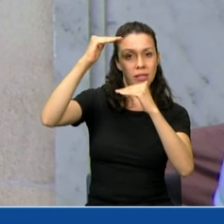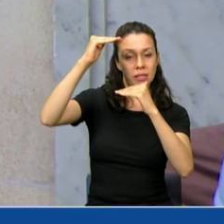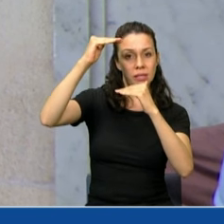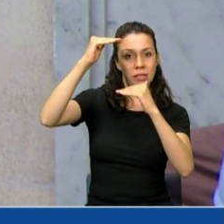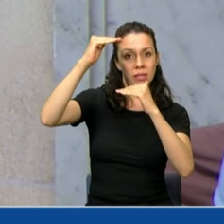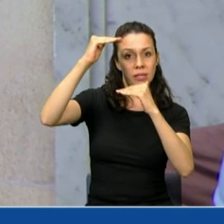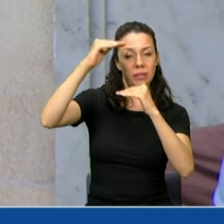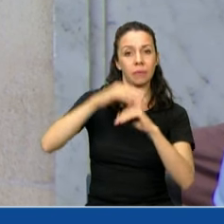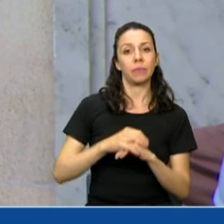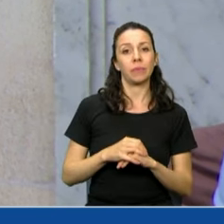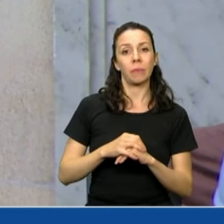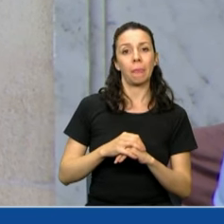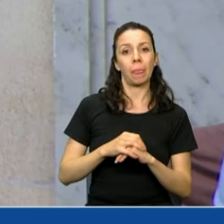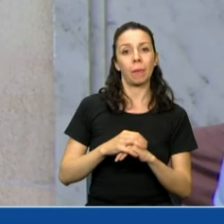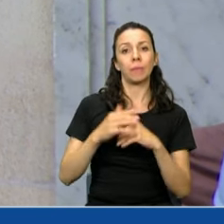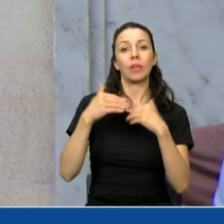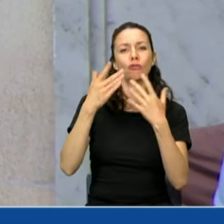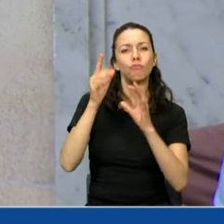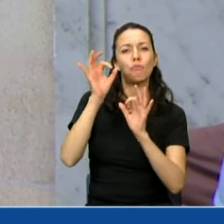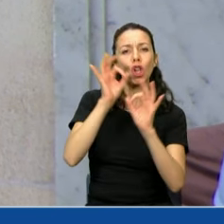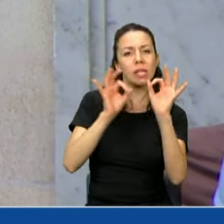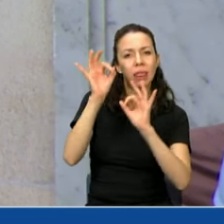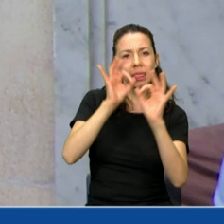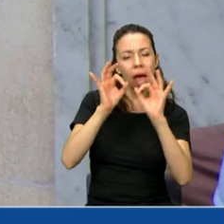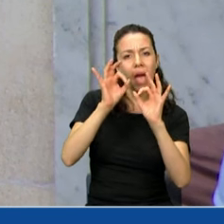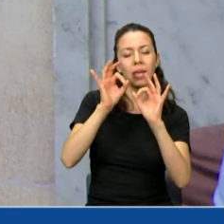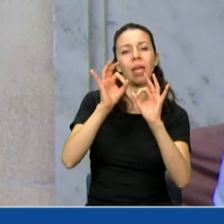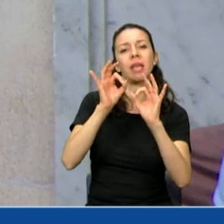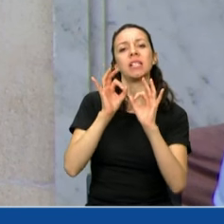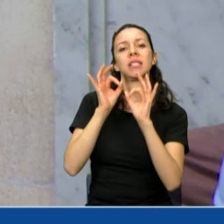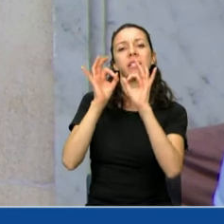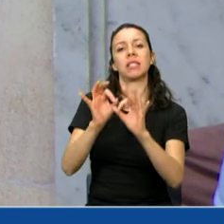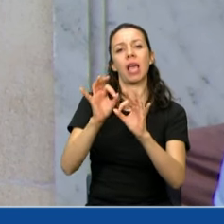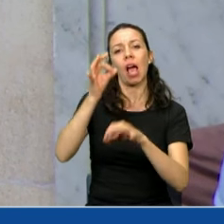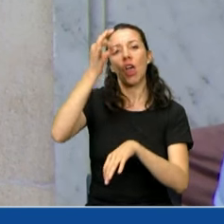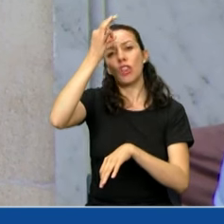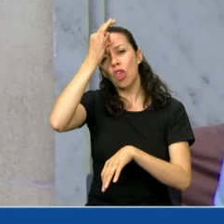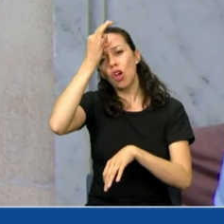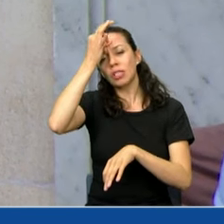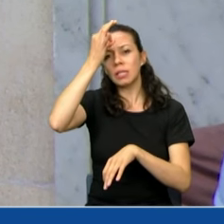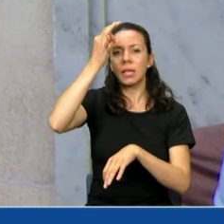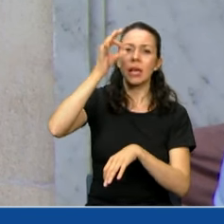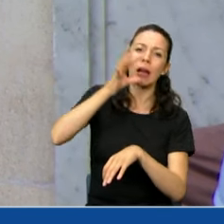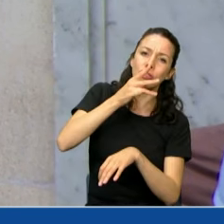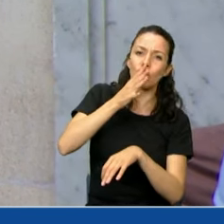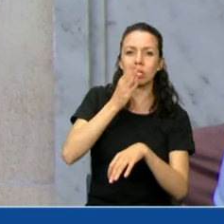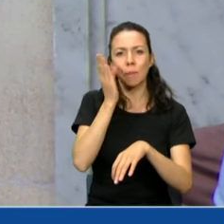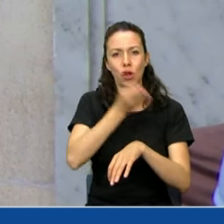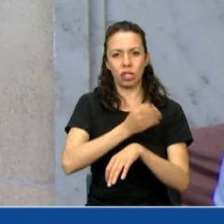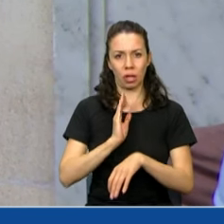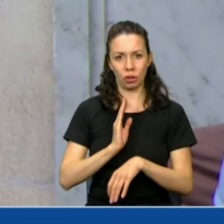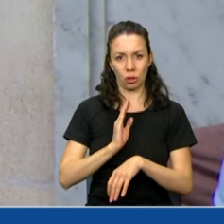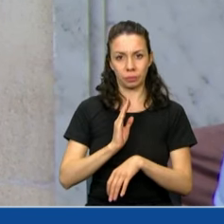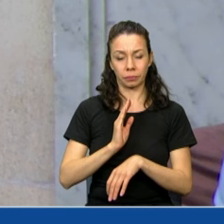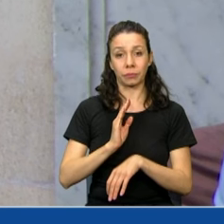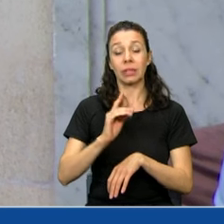$ el componente el porcentaje va a ser entre el 12 y el 14 por Y a partir